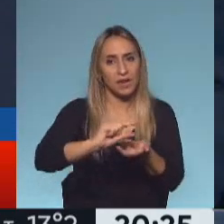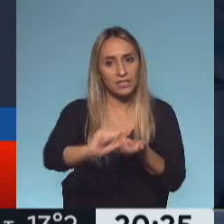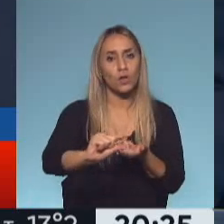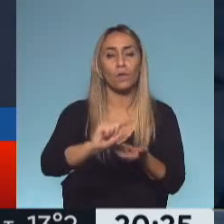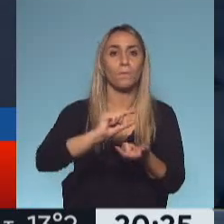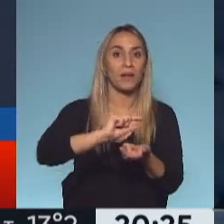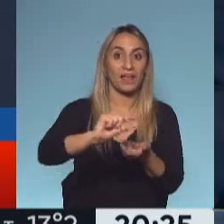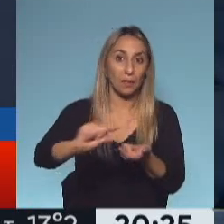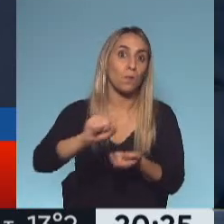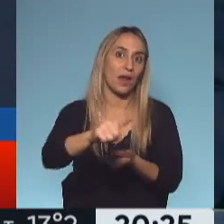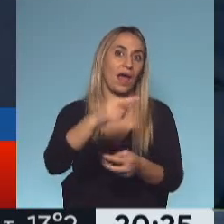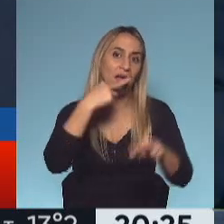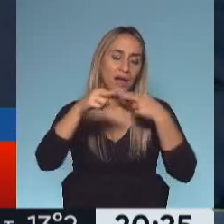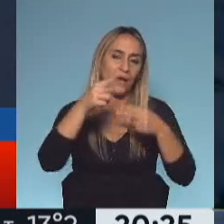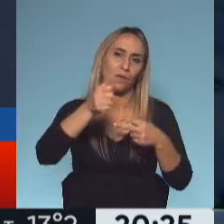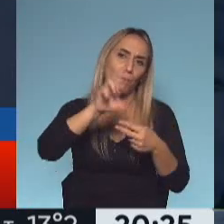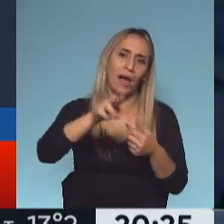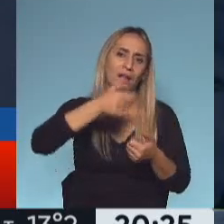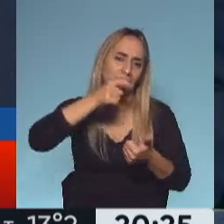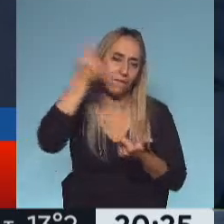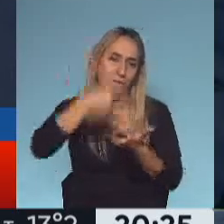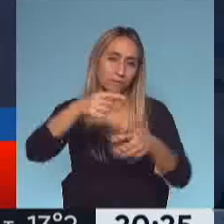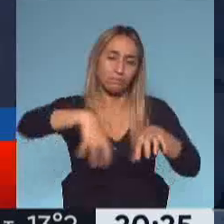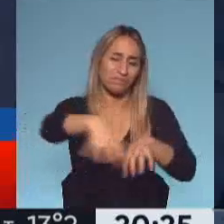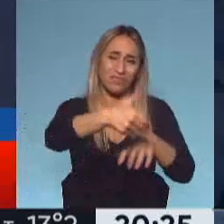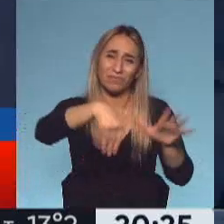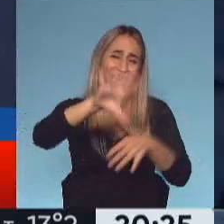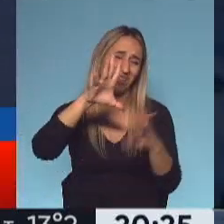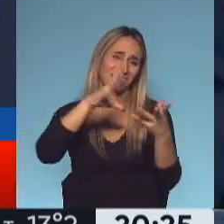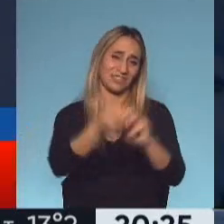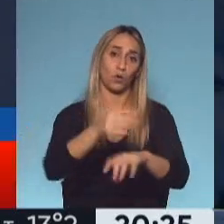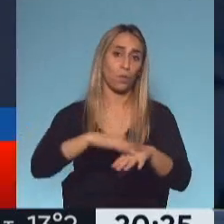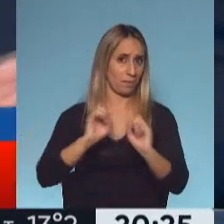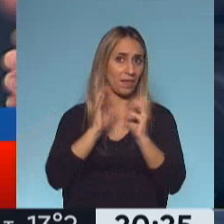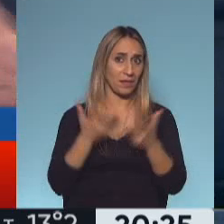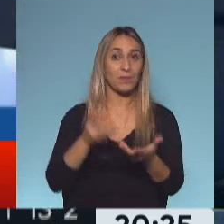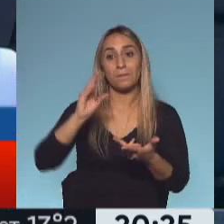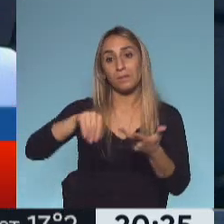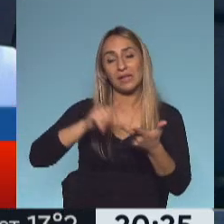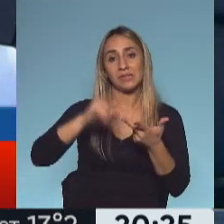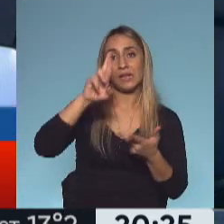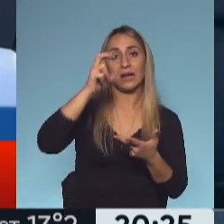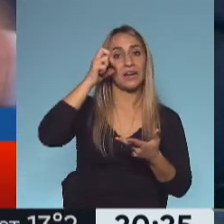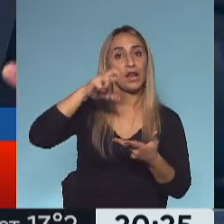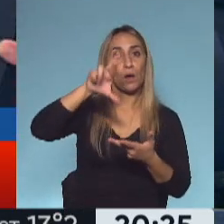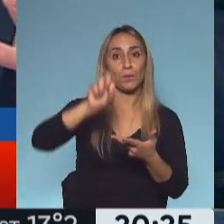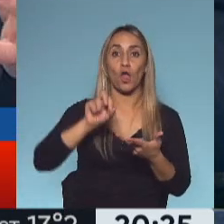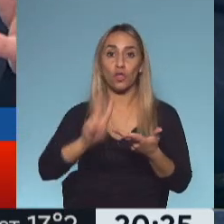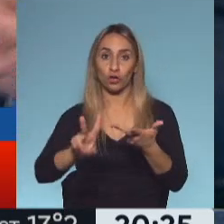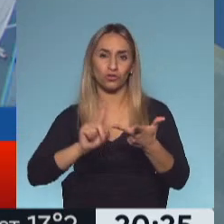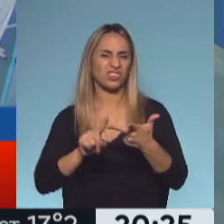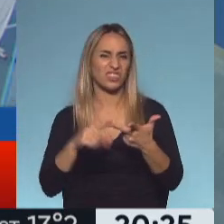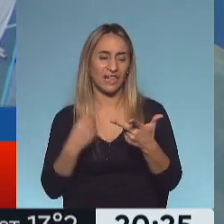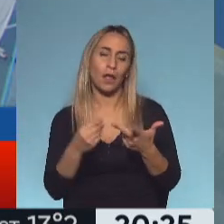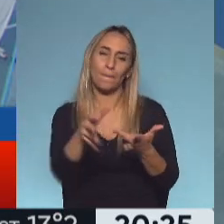de crédito para gastronomía, la actividad cultural, las actividades más golpeadas por la pandemia, más el Repro 2, que en definitiva, ¿qué es? Es